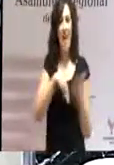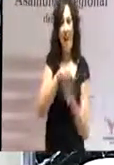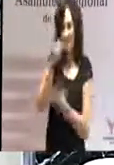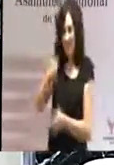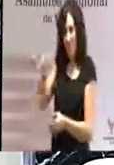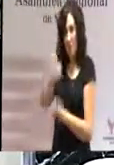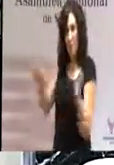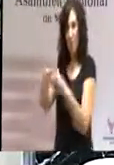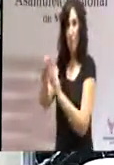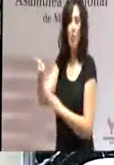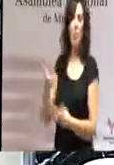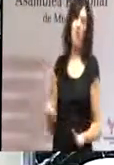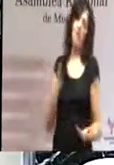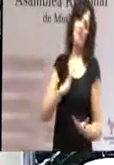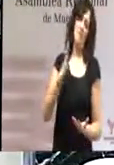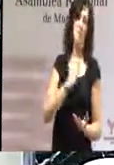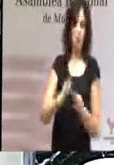y el Partido Socialista,